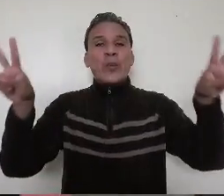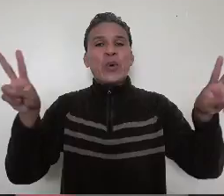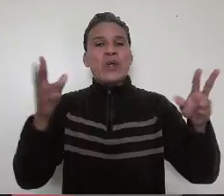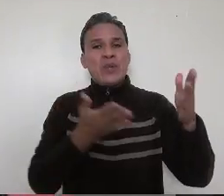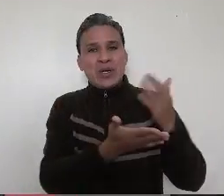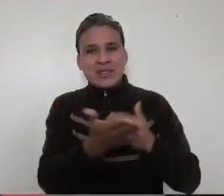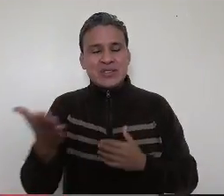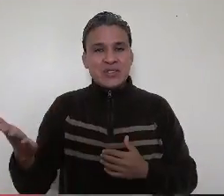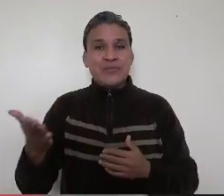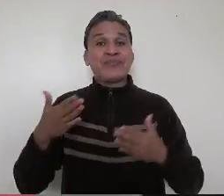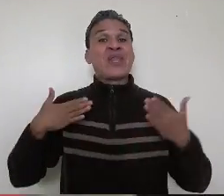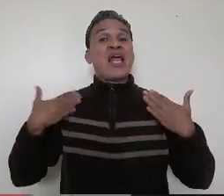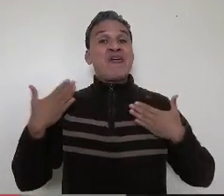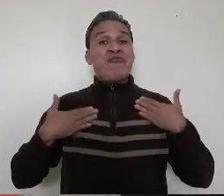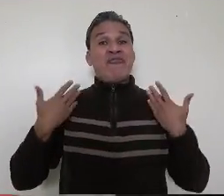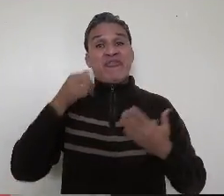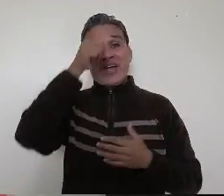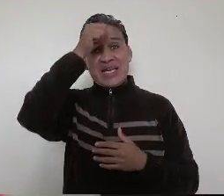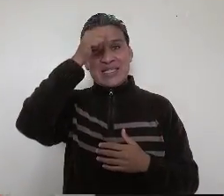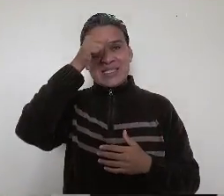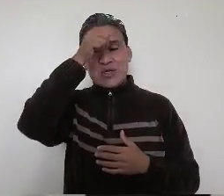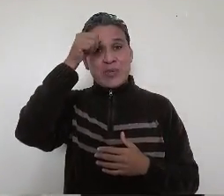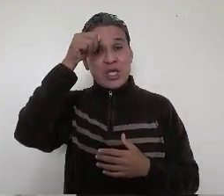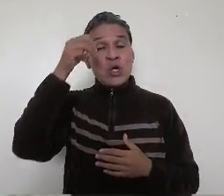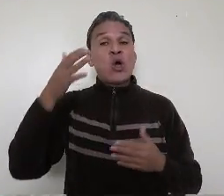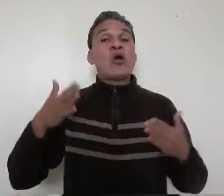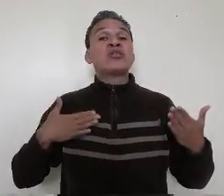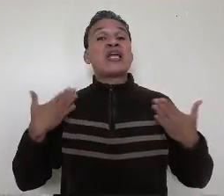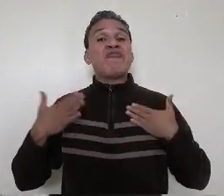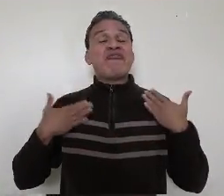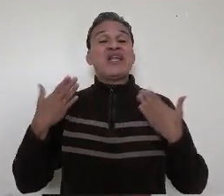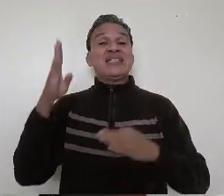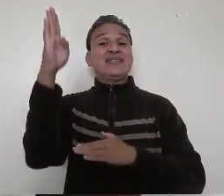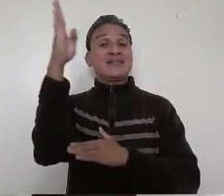Feliz domingo, feliz día de la diócesis para todos.